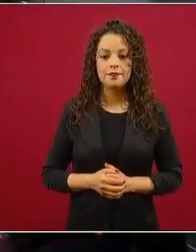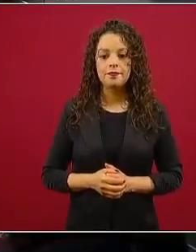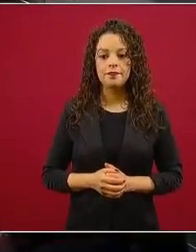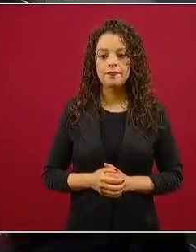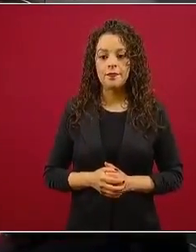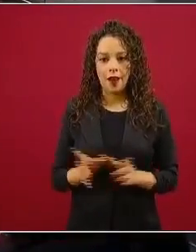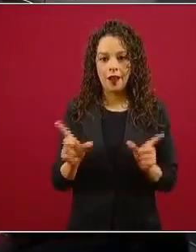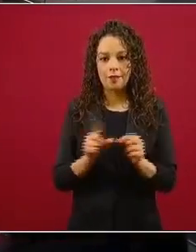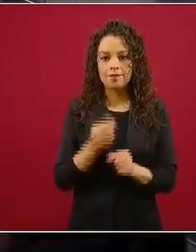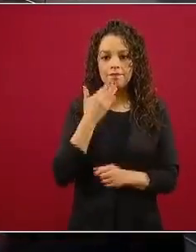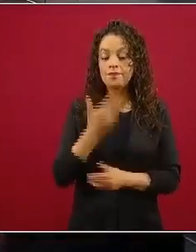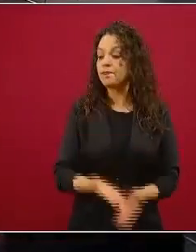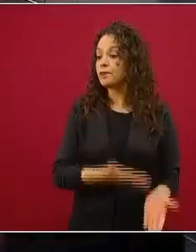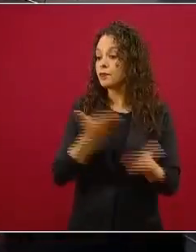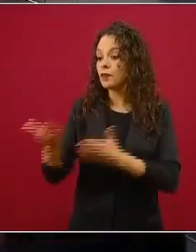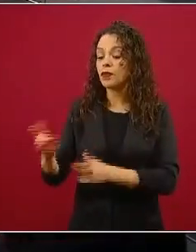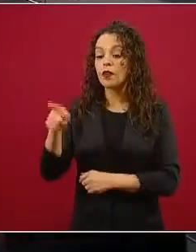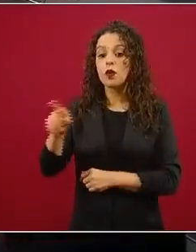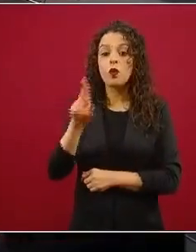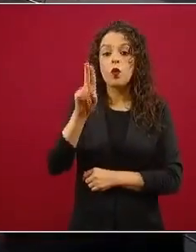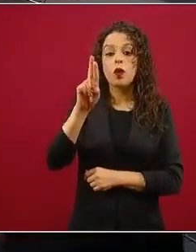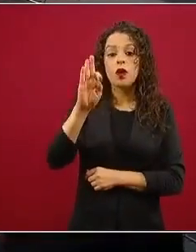con Urbano.